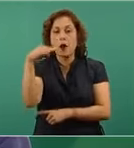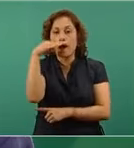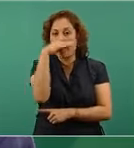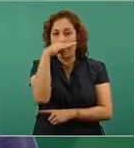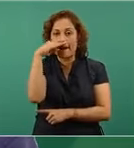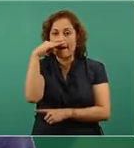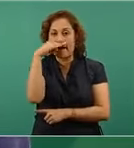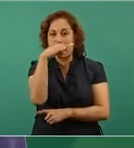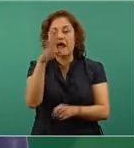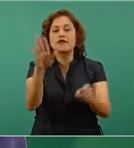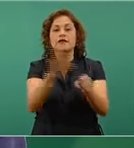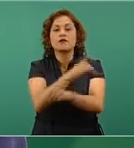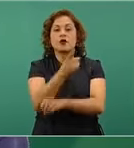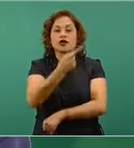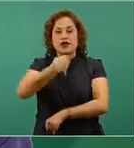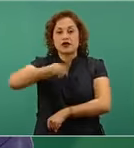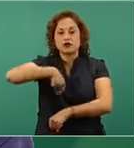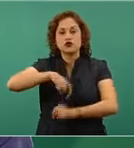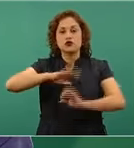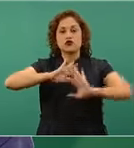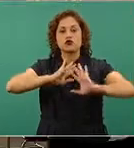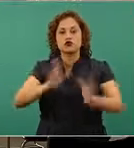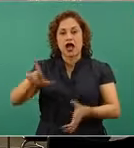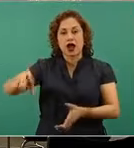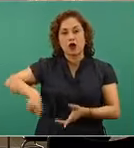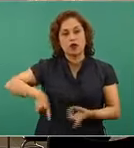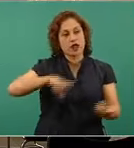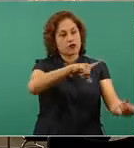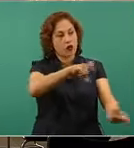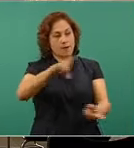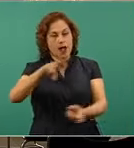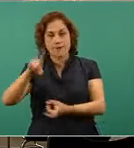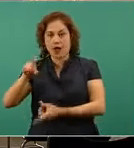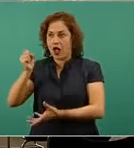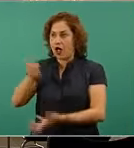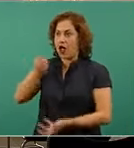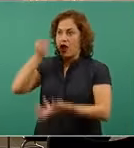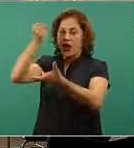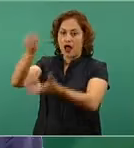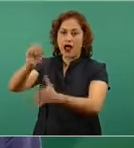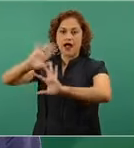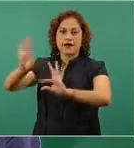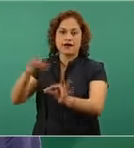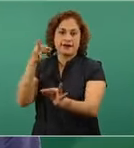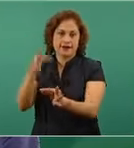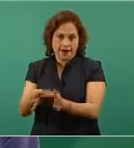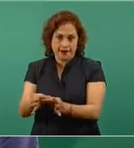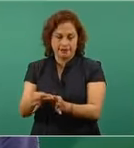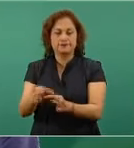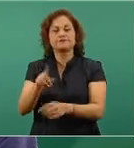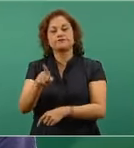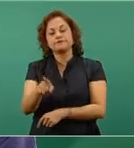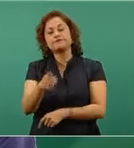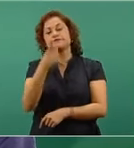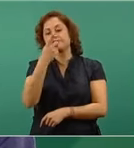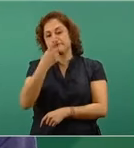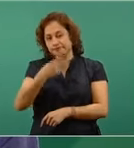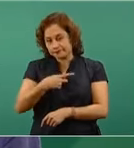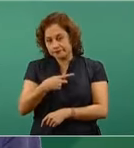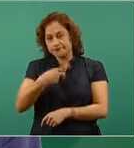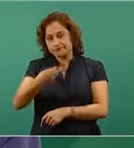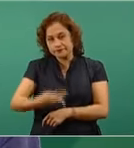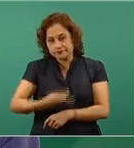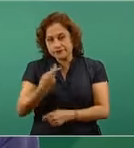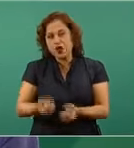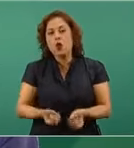hemos pagado con nuestros impuestos todas y todos. Ahora, respecto a esto, ¿cuántos operativos han ocurrido?